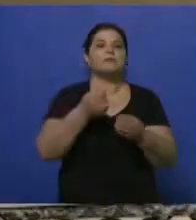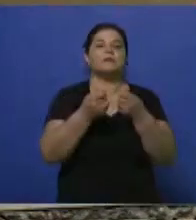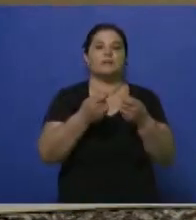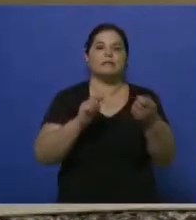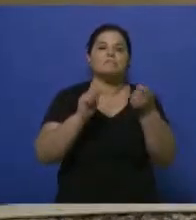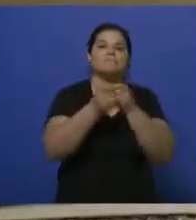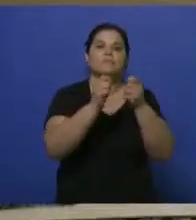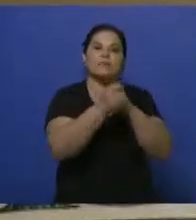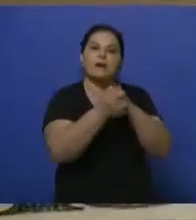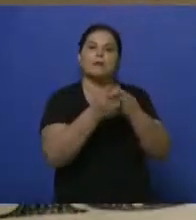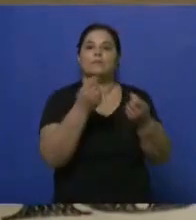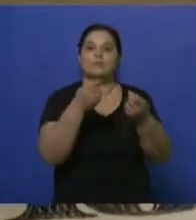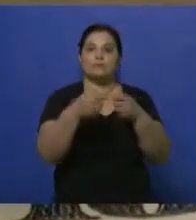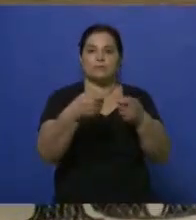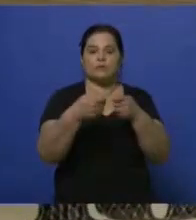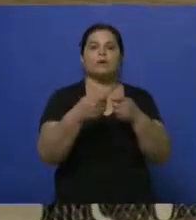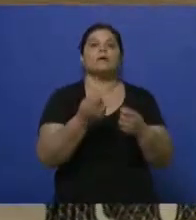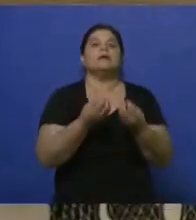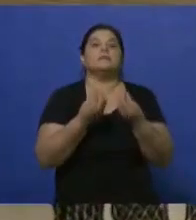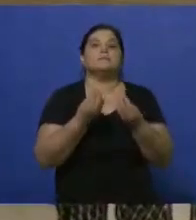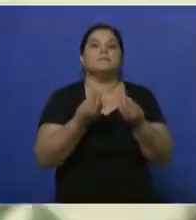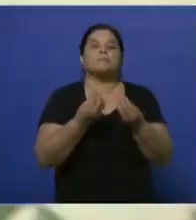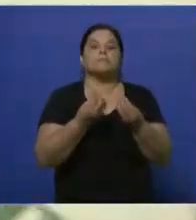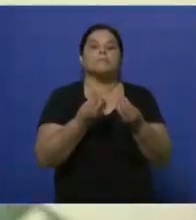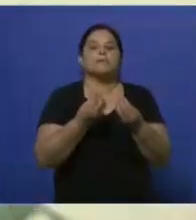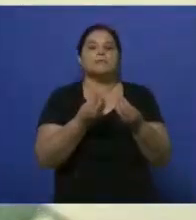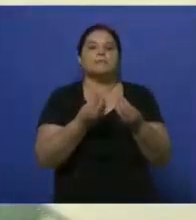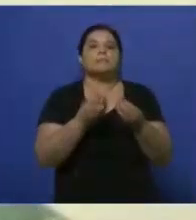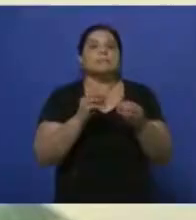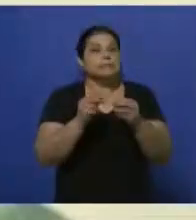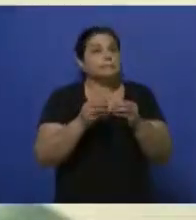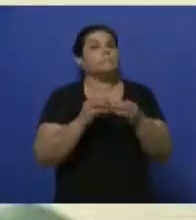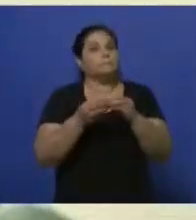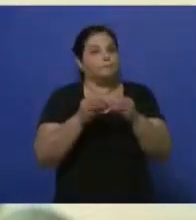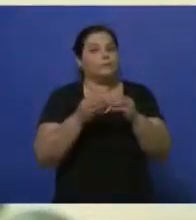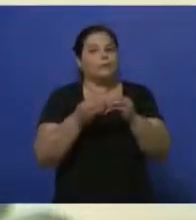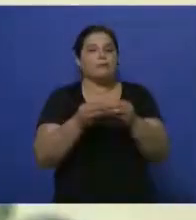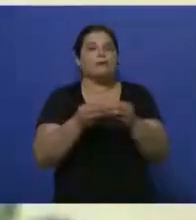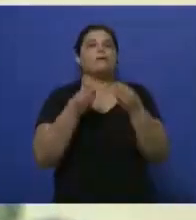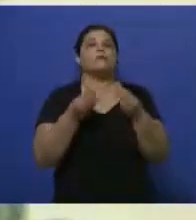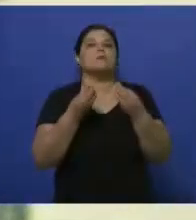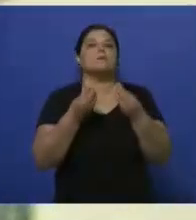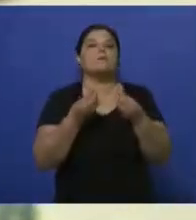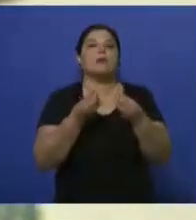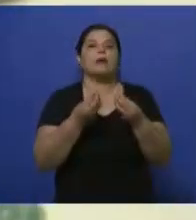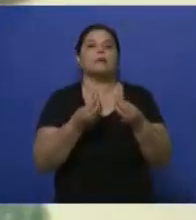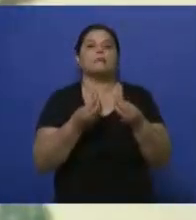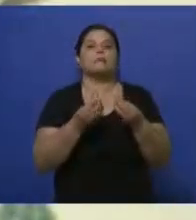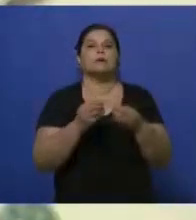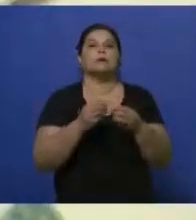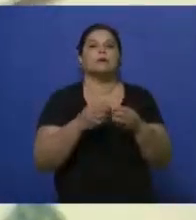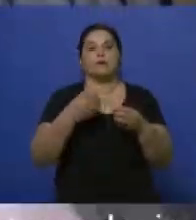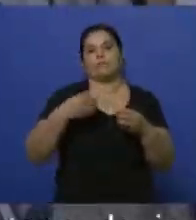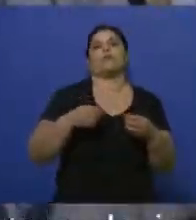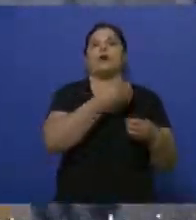cambio, que hoy estamos mirando, tiene alguna complicación ya en términos de competitividad. No por sí mismo, sino porque además el gobierno